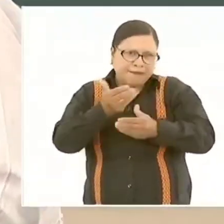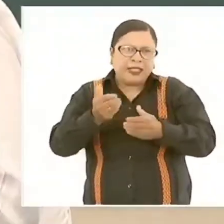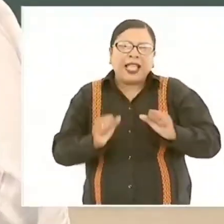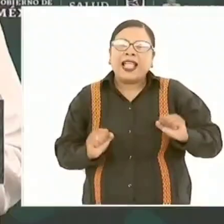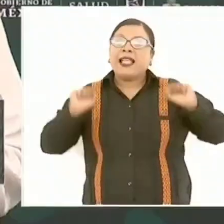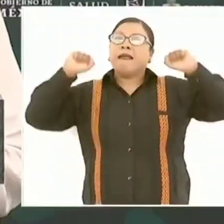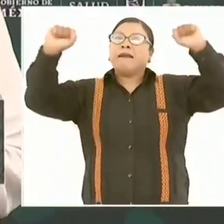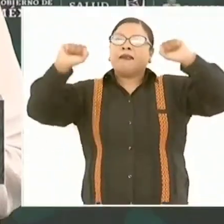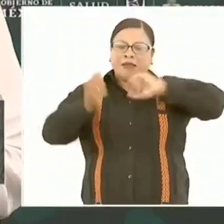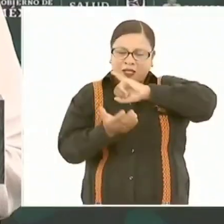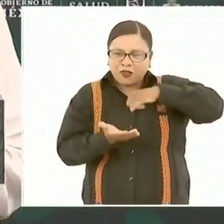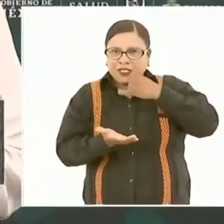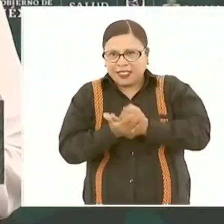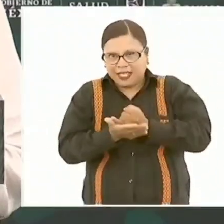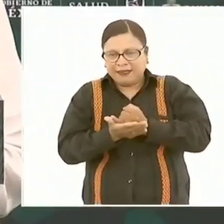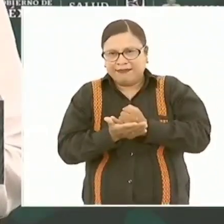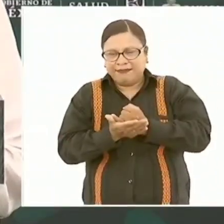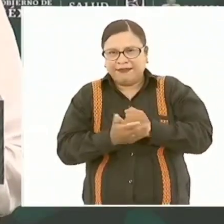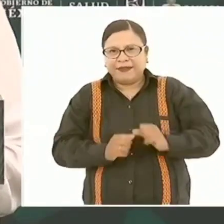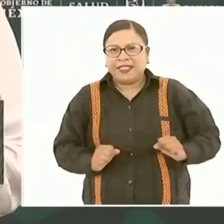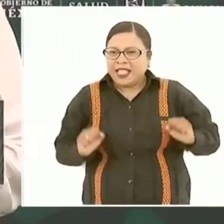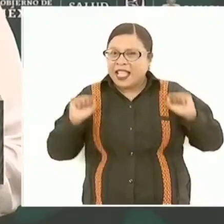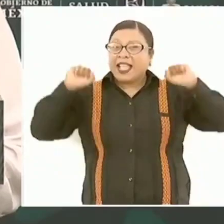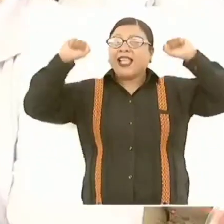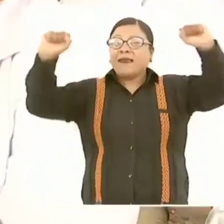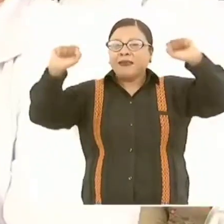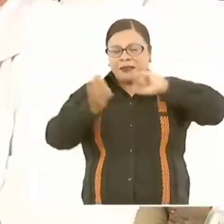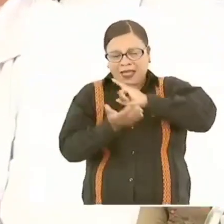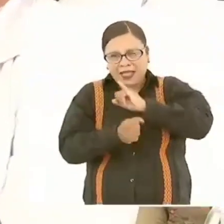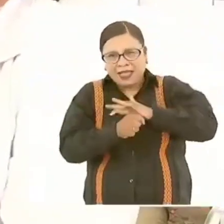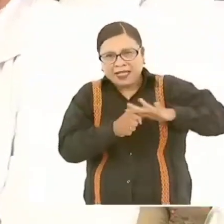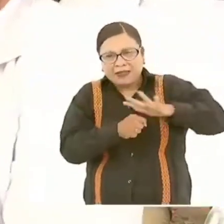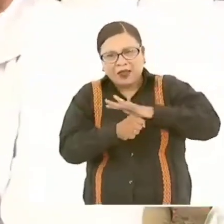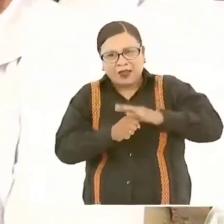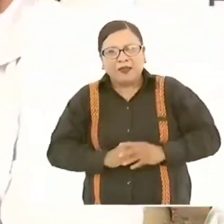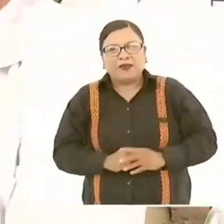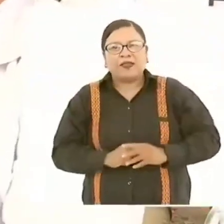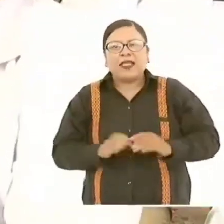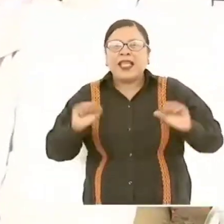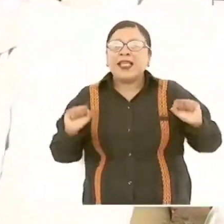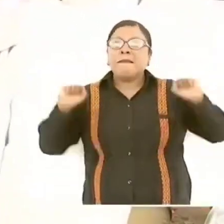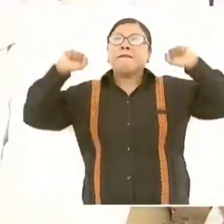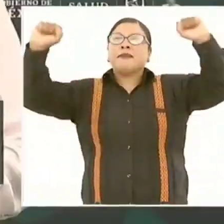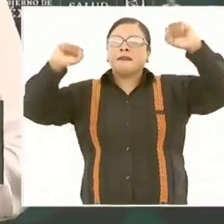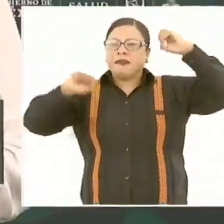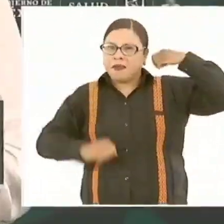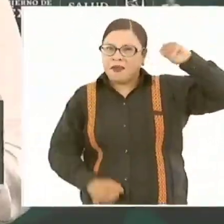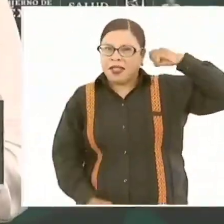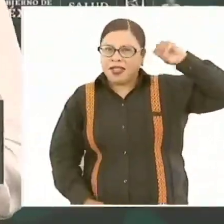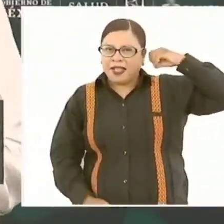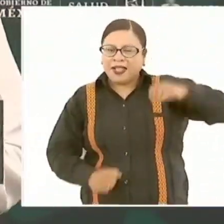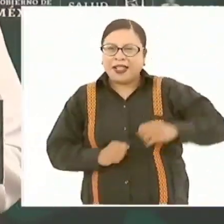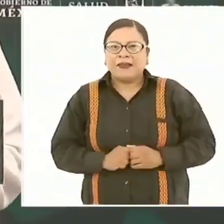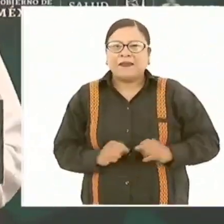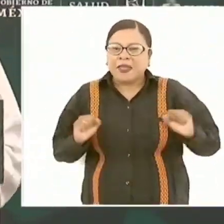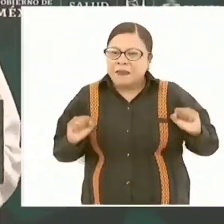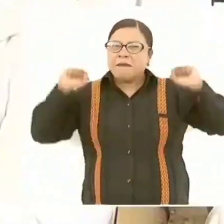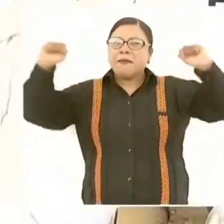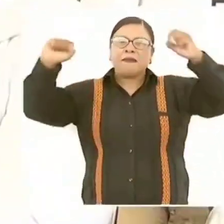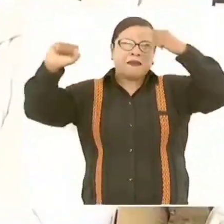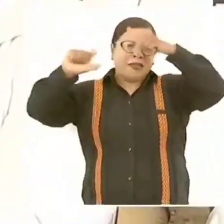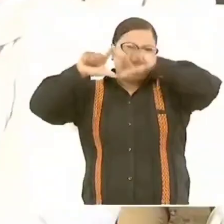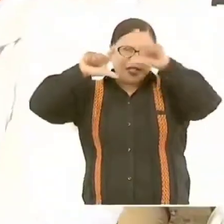viva Juchitán! ¡Viva! ¡Que viva el Istmo! ¡Viva! ¡Viva Oaxaca! ¡Viva! ¡Viva